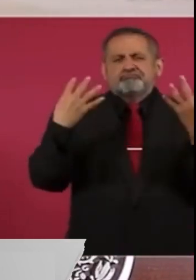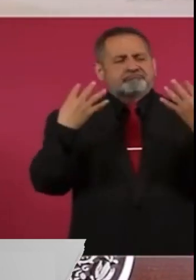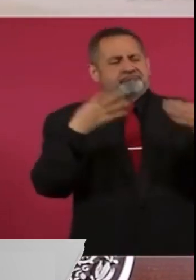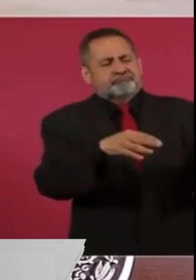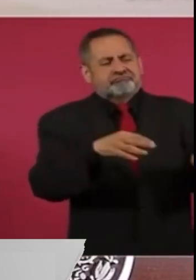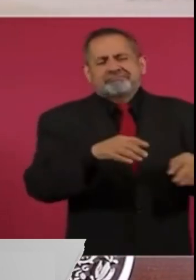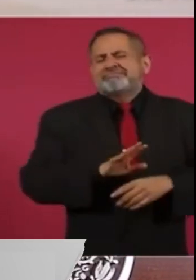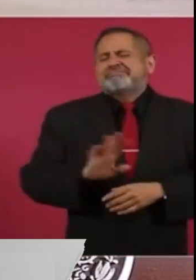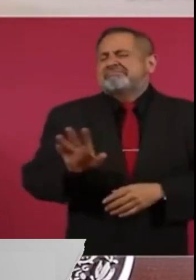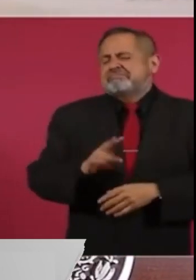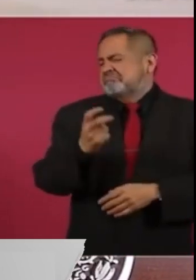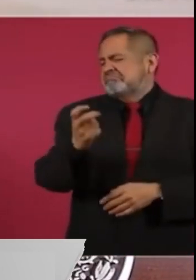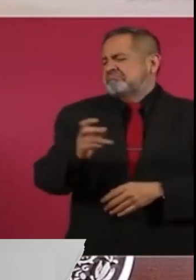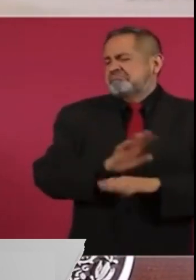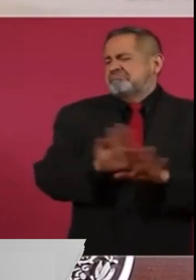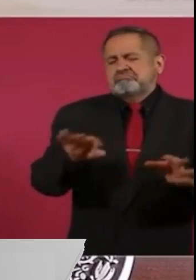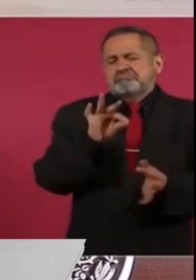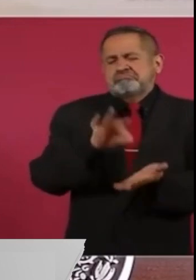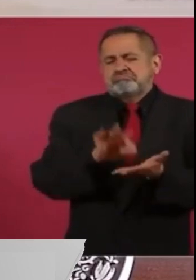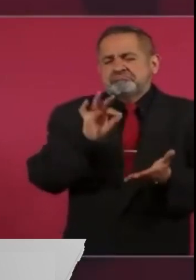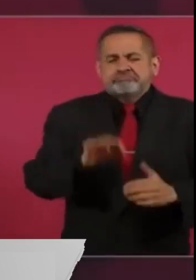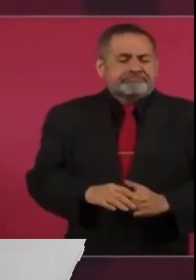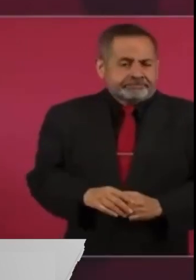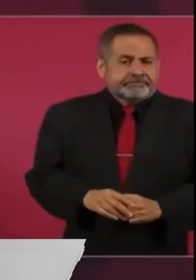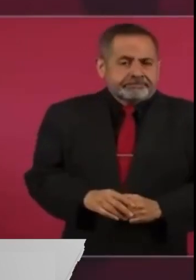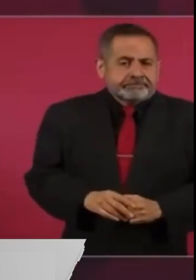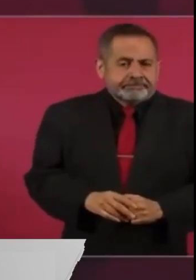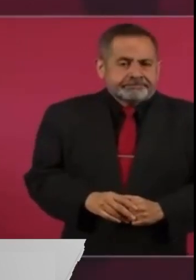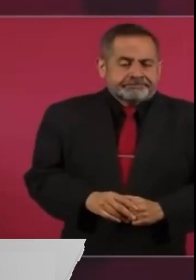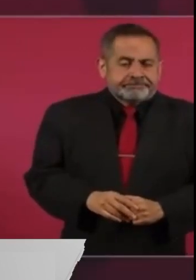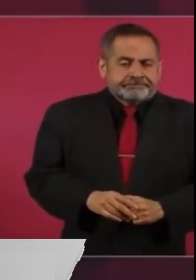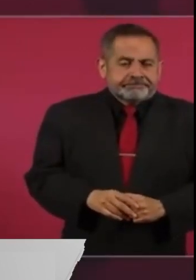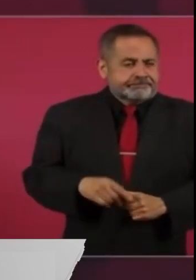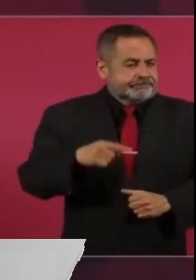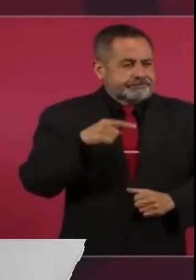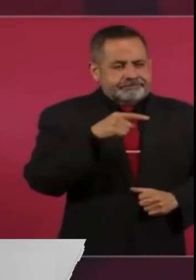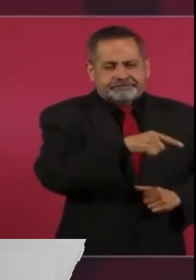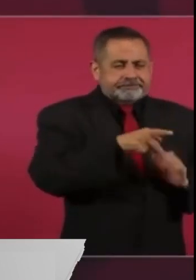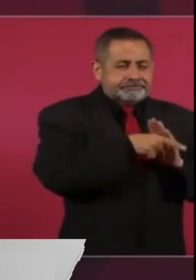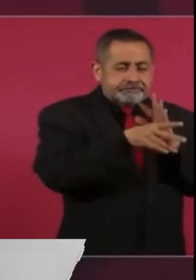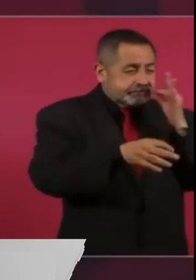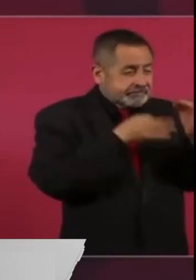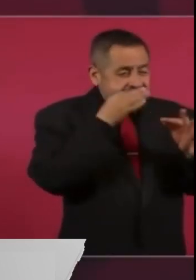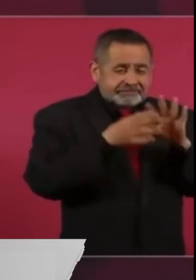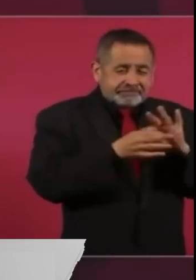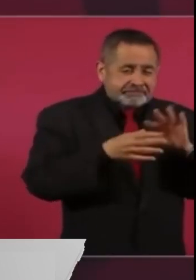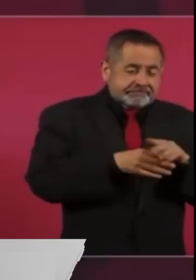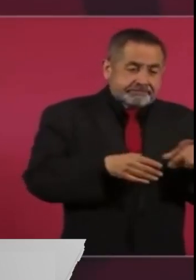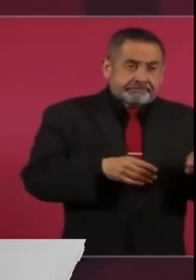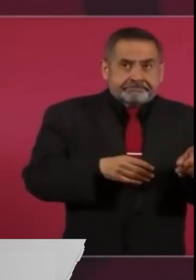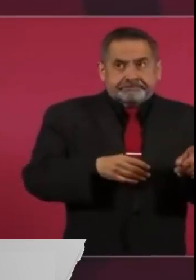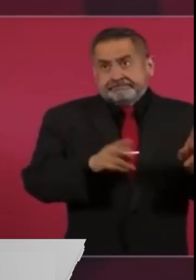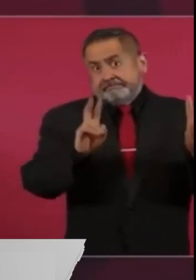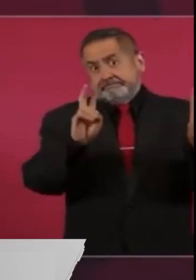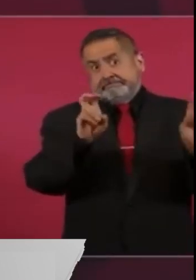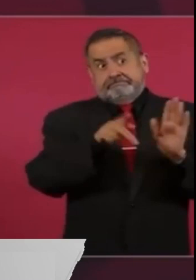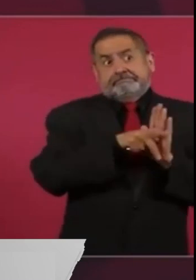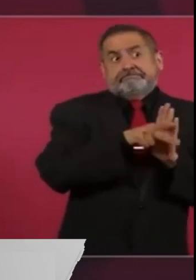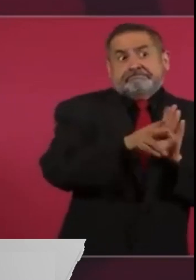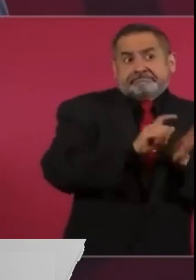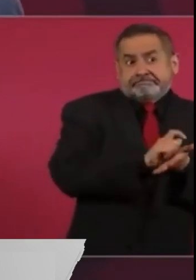aquí de cómo ese periodismo, si se le puede llamar